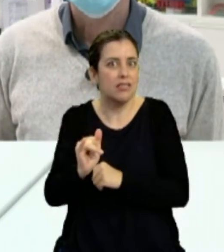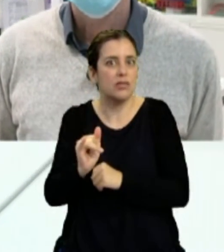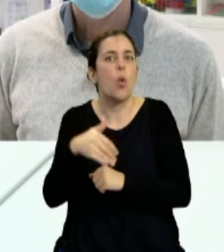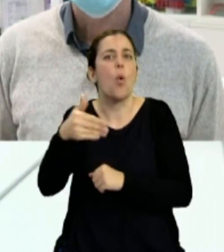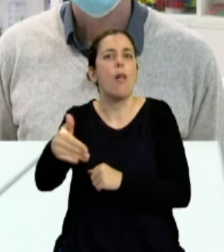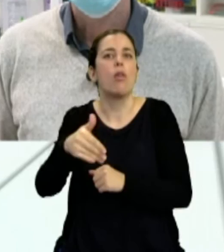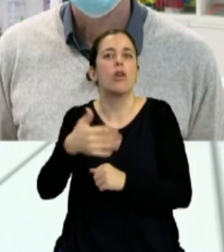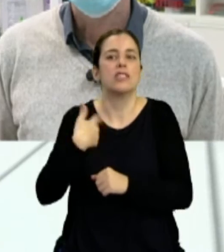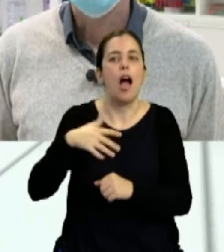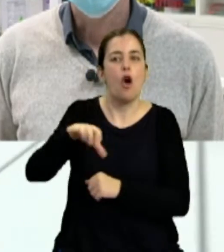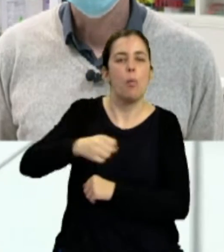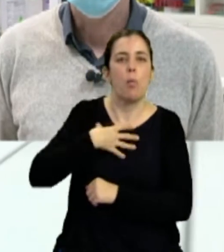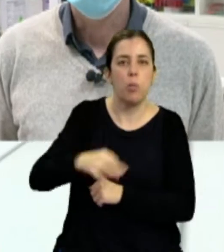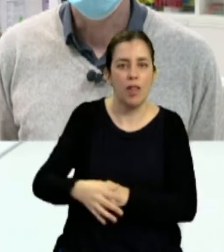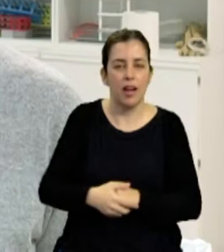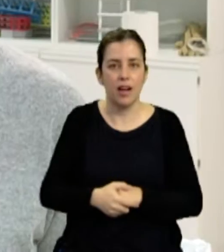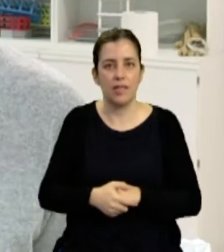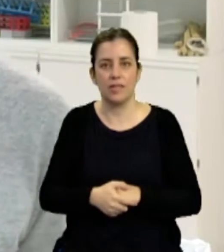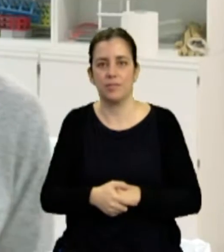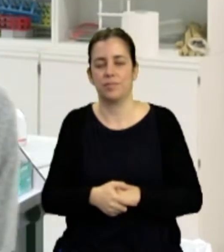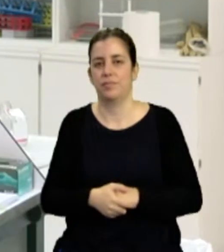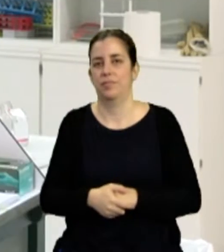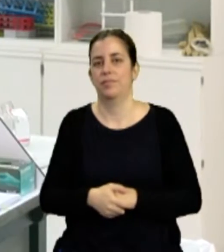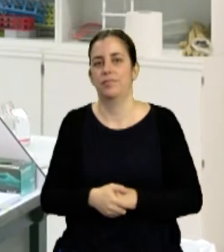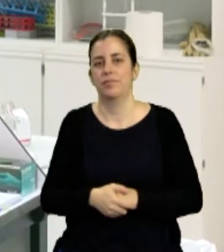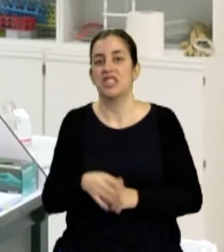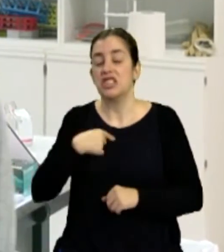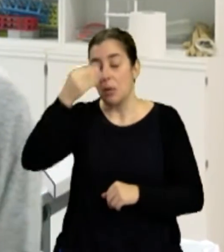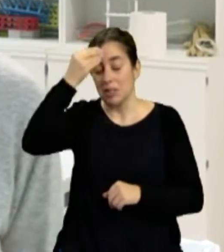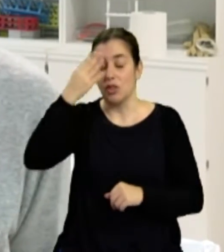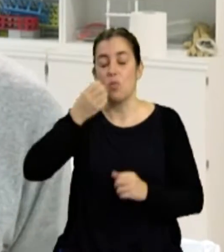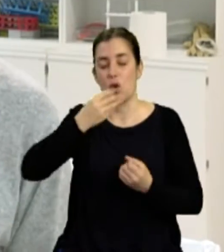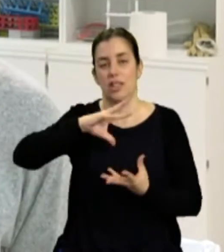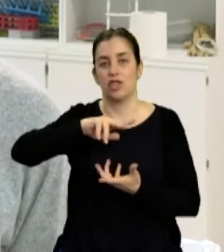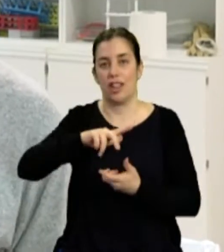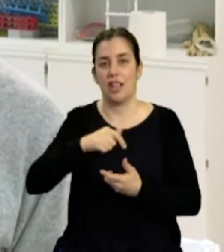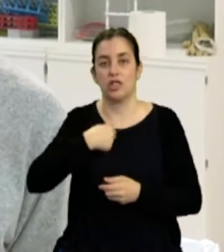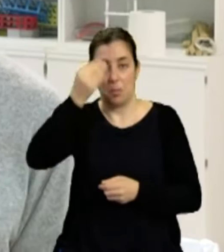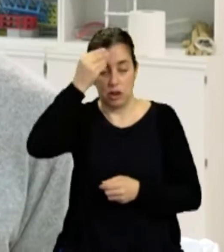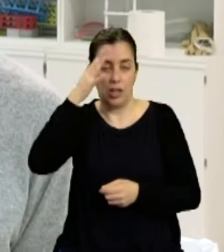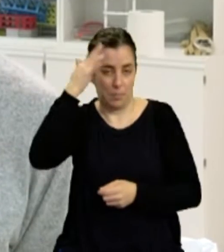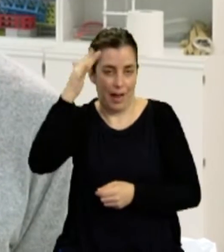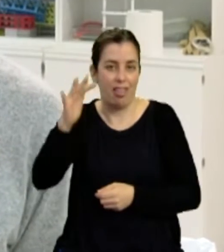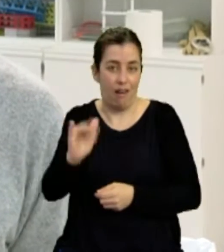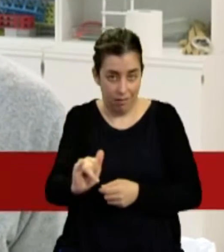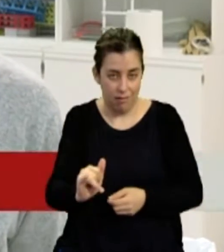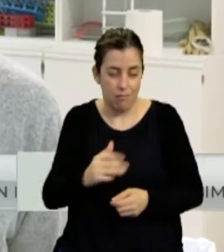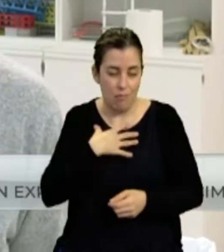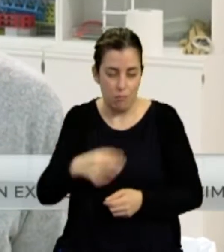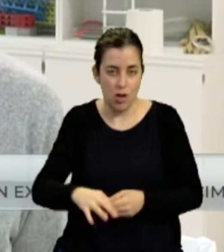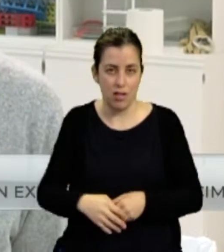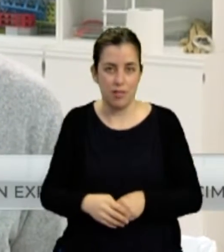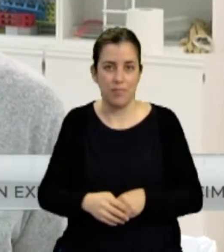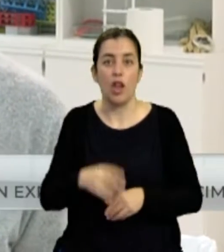saber. Pues yo creo que son muy buenas noticias, yo creo que sí que hay esperanza. No solamente estas dos vacunas, hay que pensar